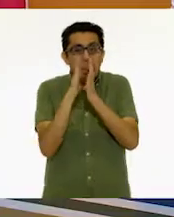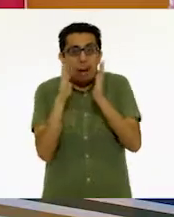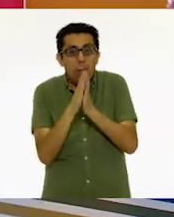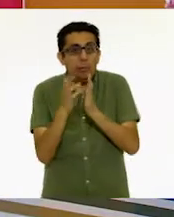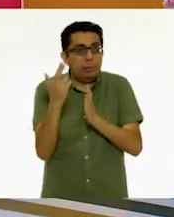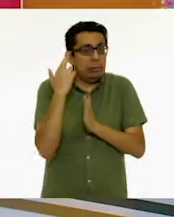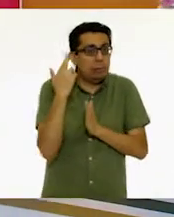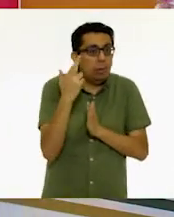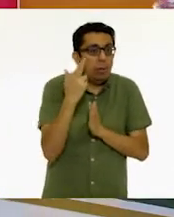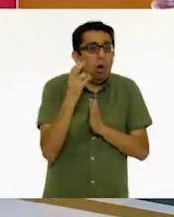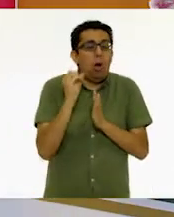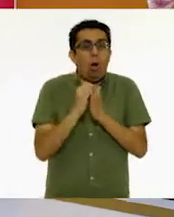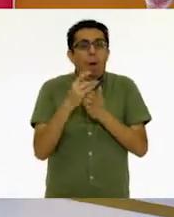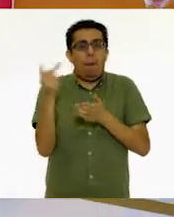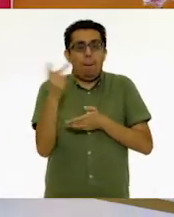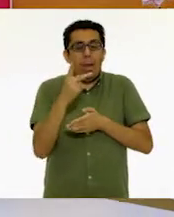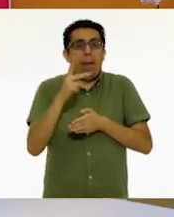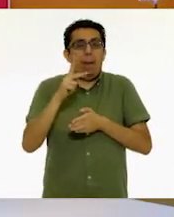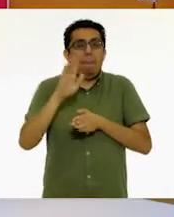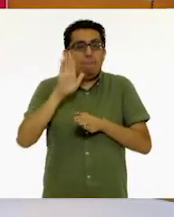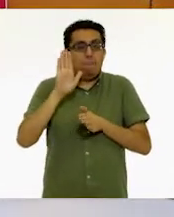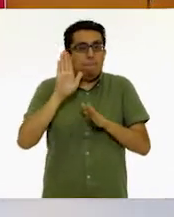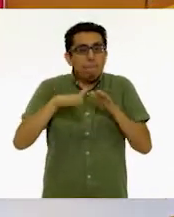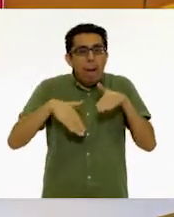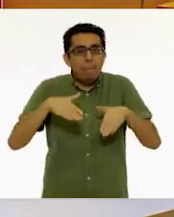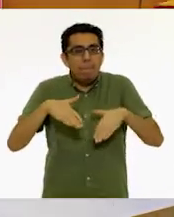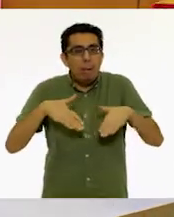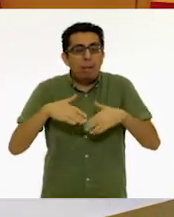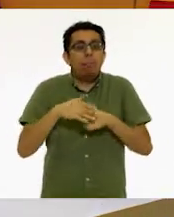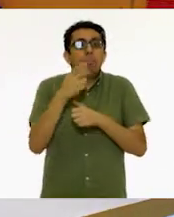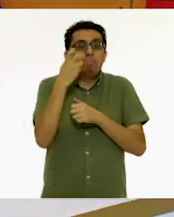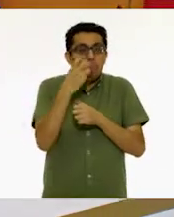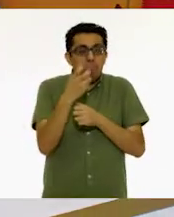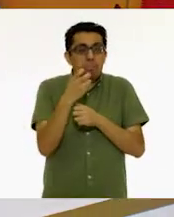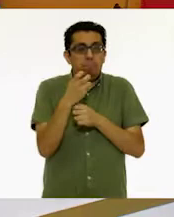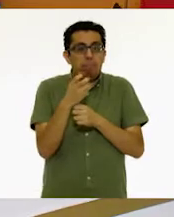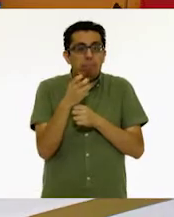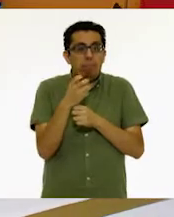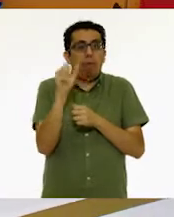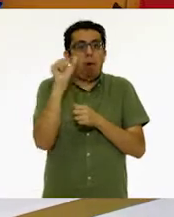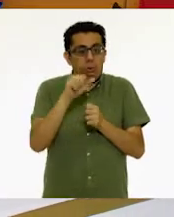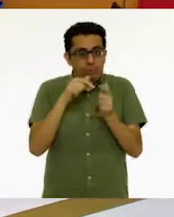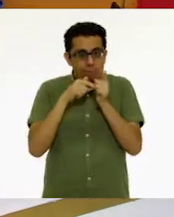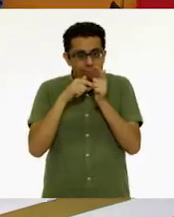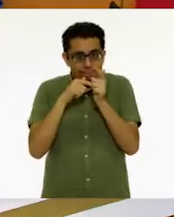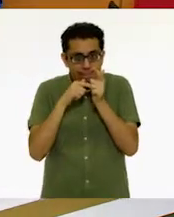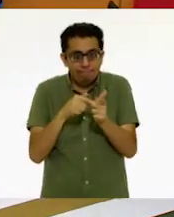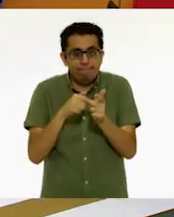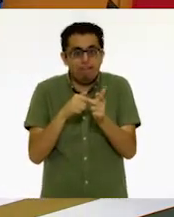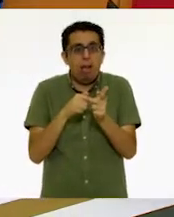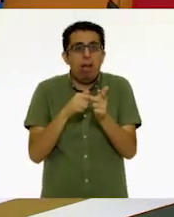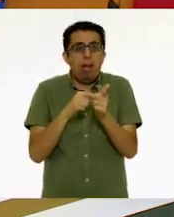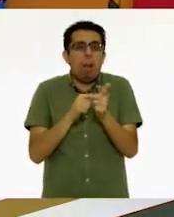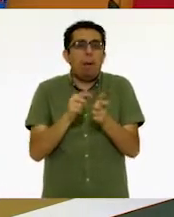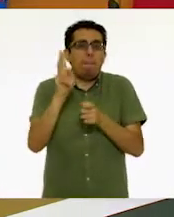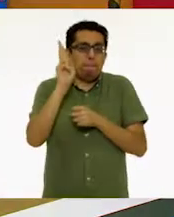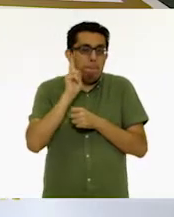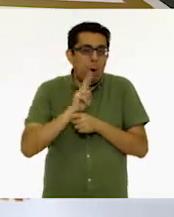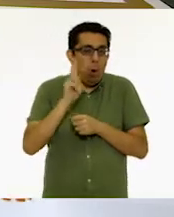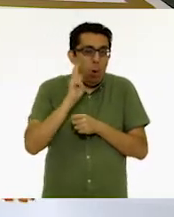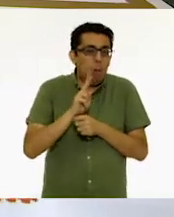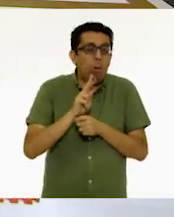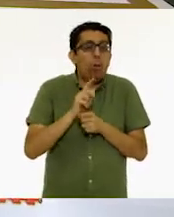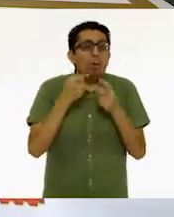cuando golpeábamos nuestras piernas. Bueno, pues el día de hoy vamos a seguir explorando y vamos a empezar con el